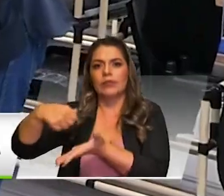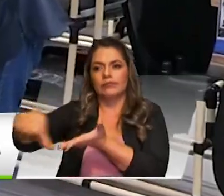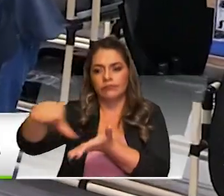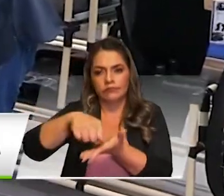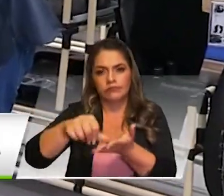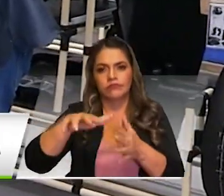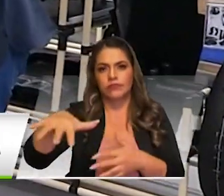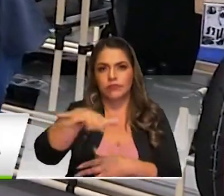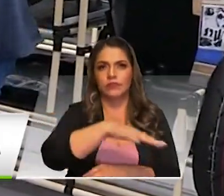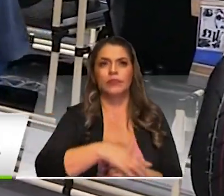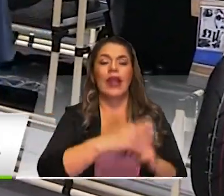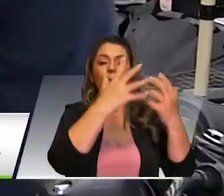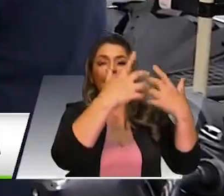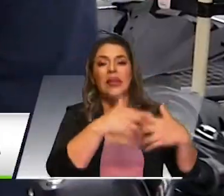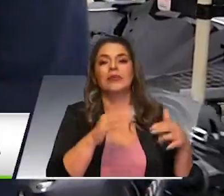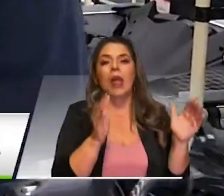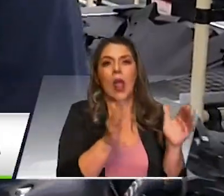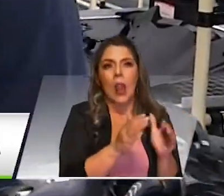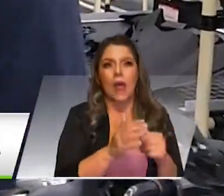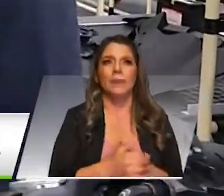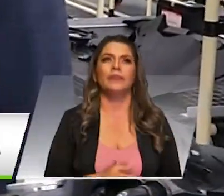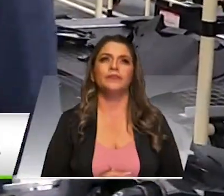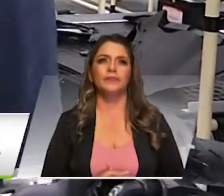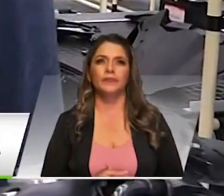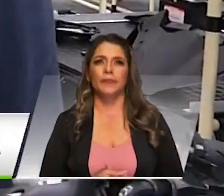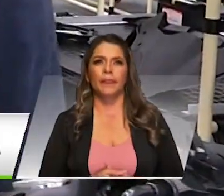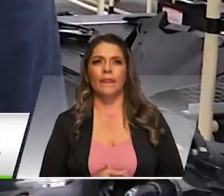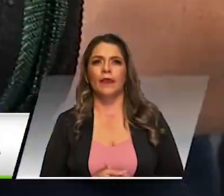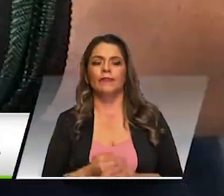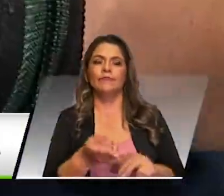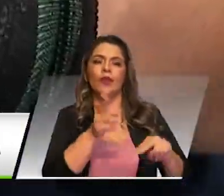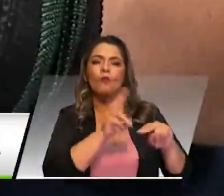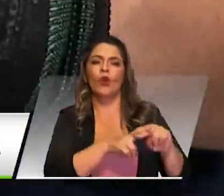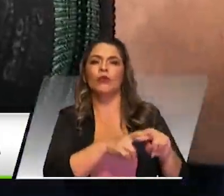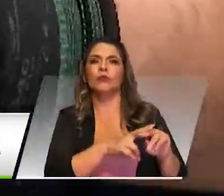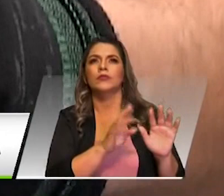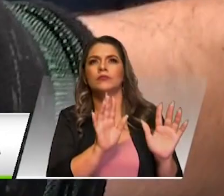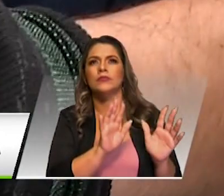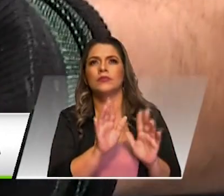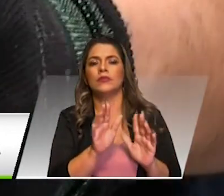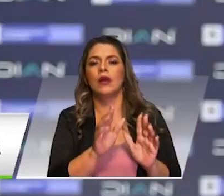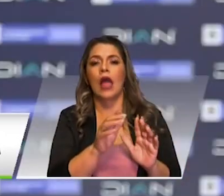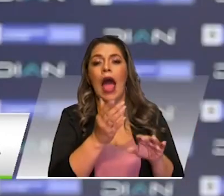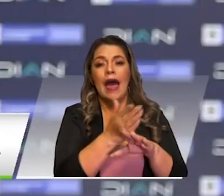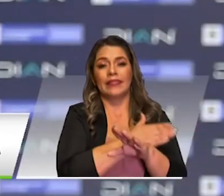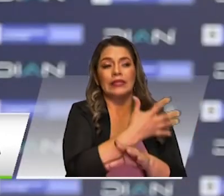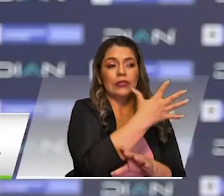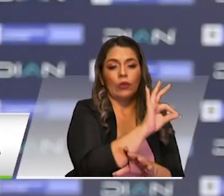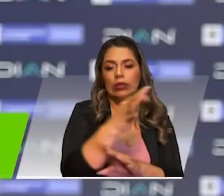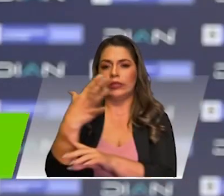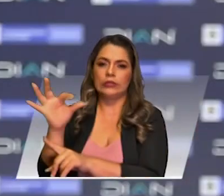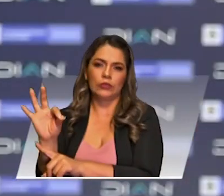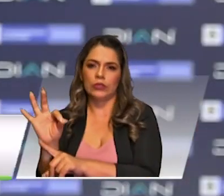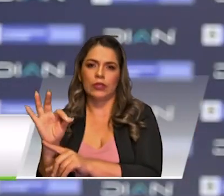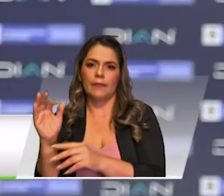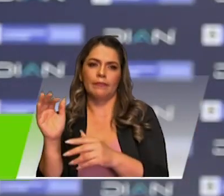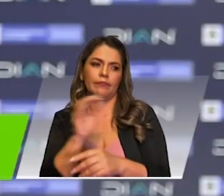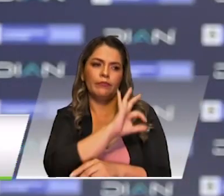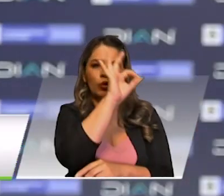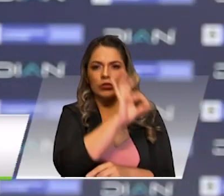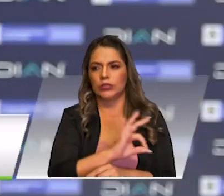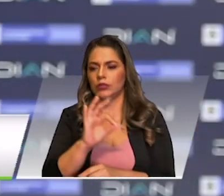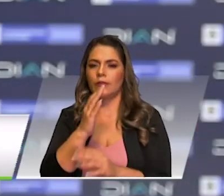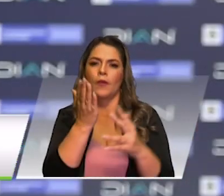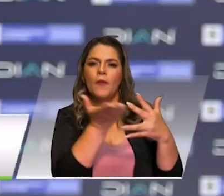Las micro y pequeñas empresas pagarán el impuesto sobre la renta y complementarios en una sola cuota. Es importante recordar que